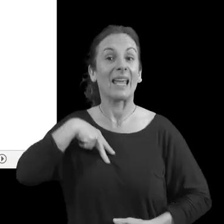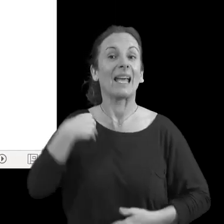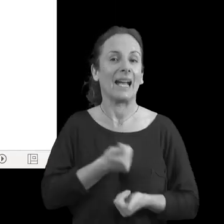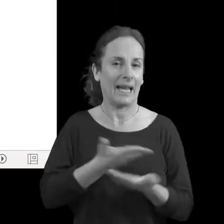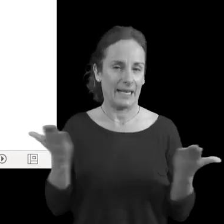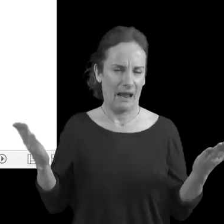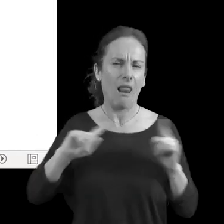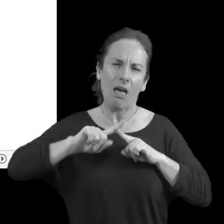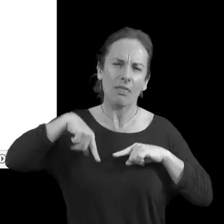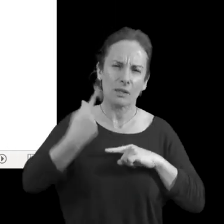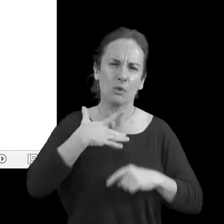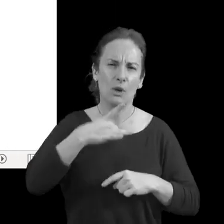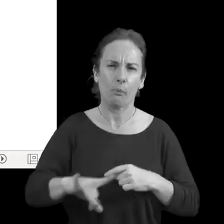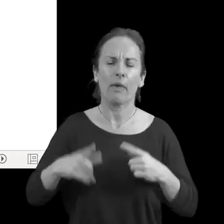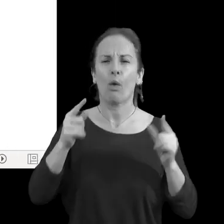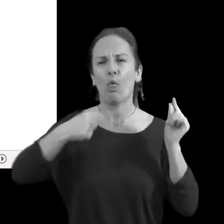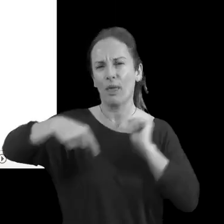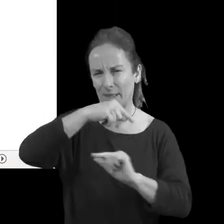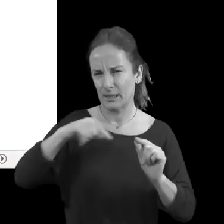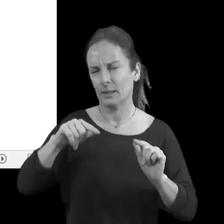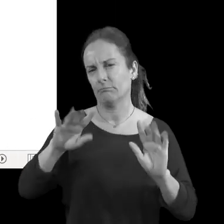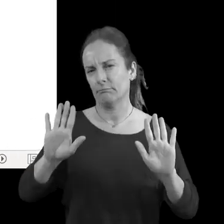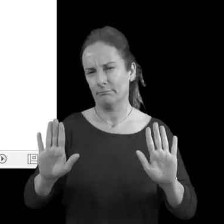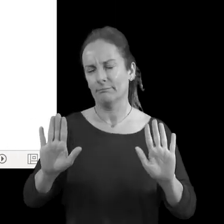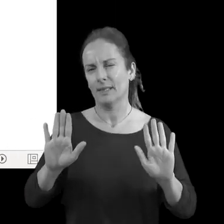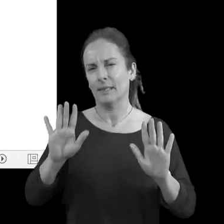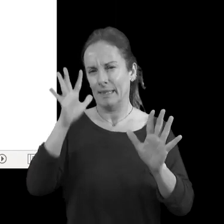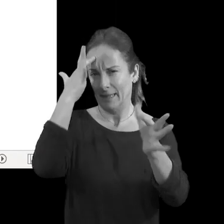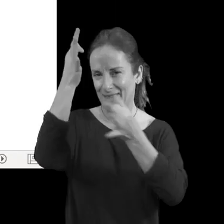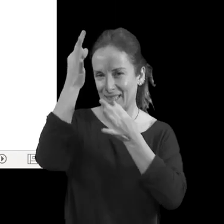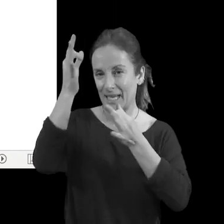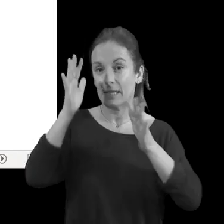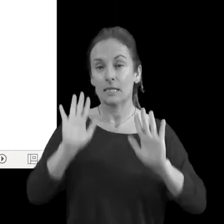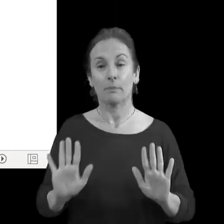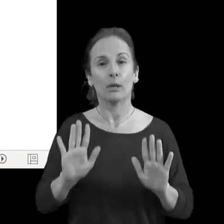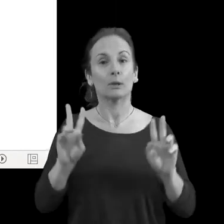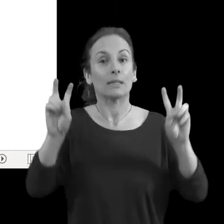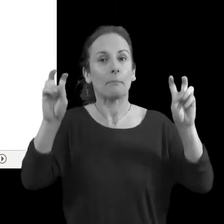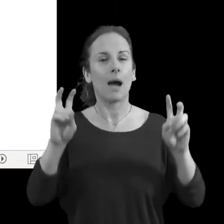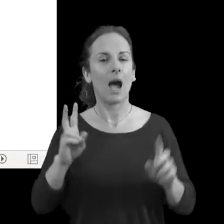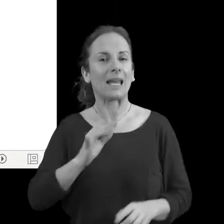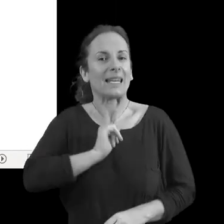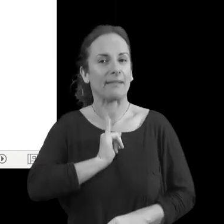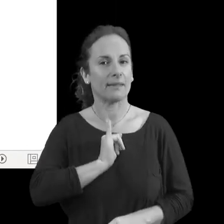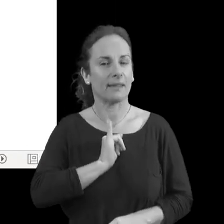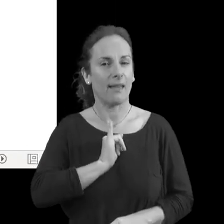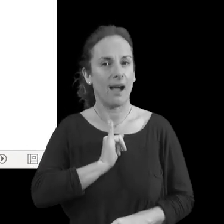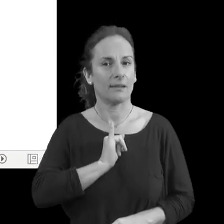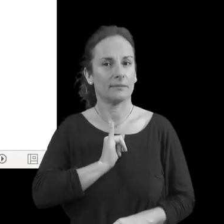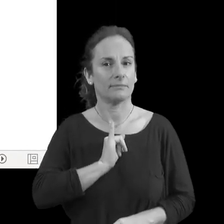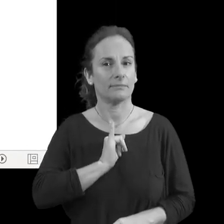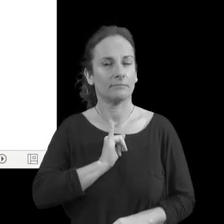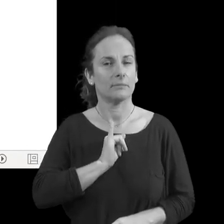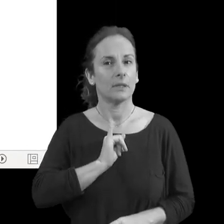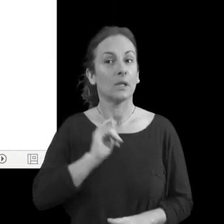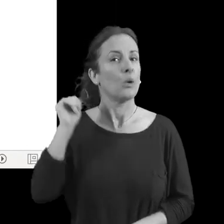digo, podemos luego debatirlo y matizarlo, pero en líneas generales creo que en clave identitaria, de política identitaria, creo que se ha defendido